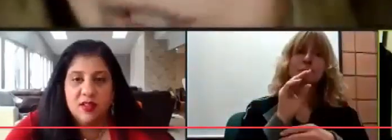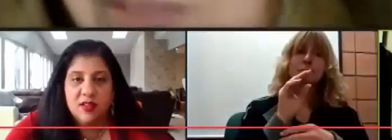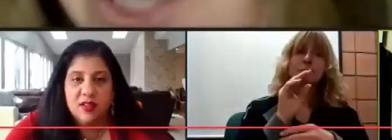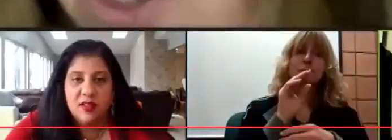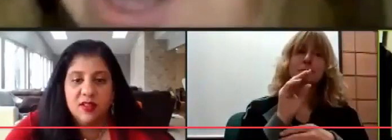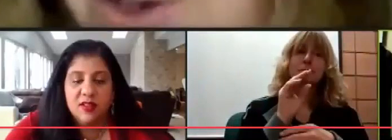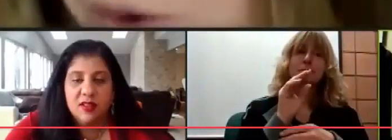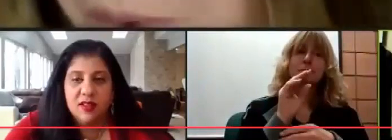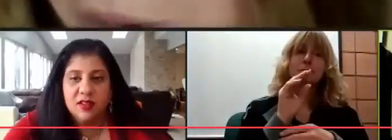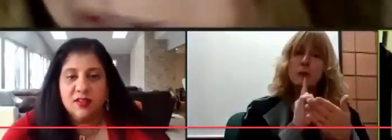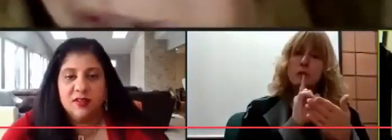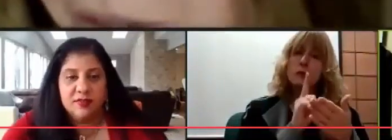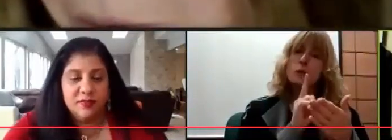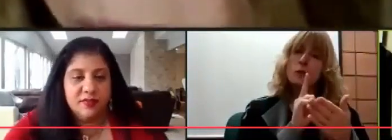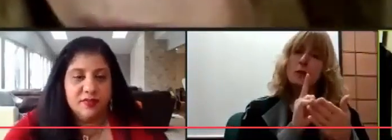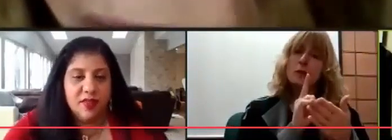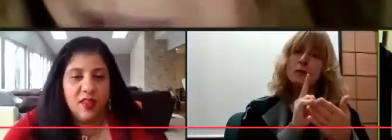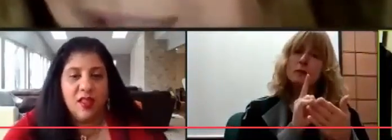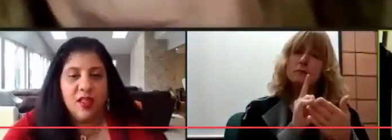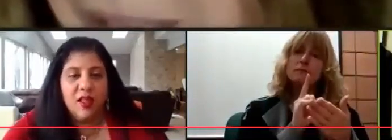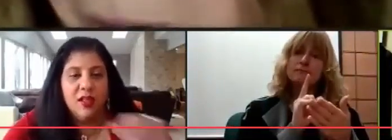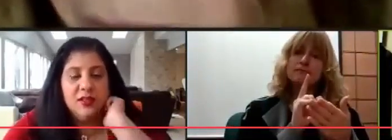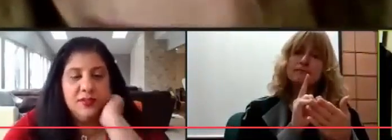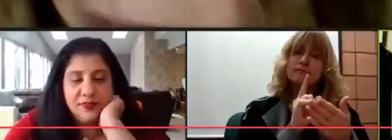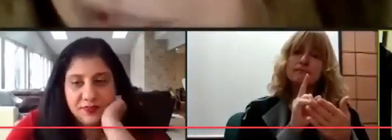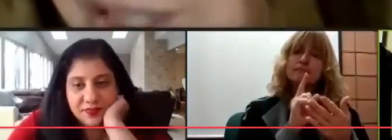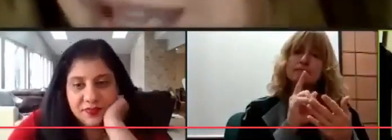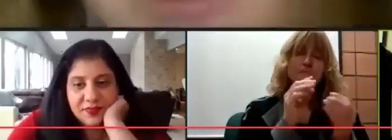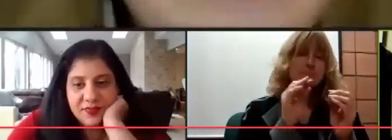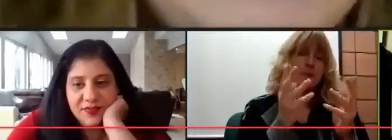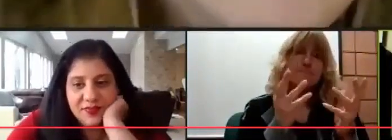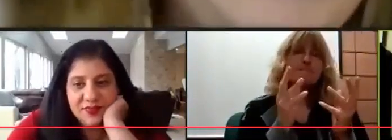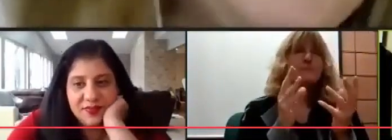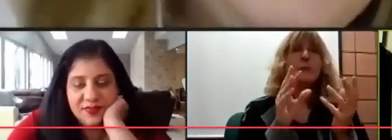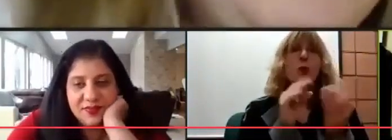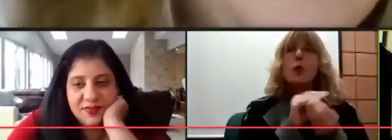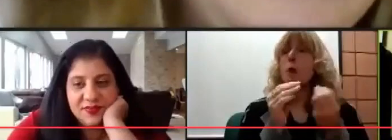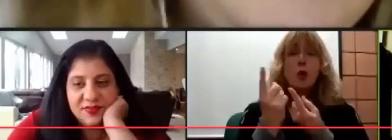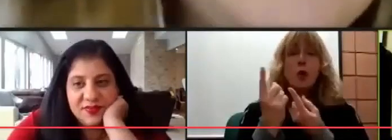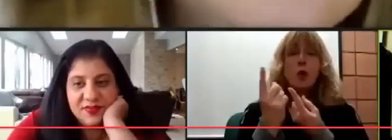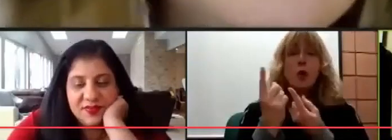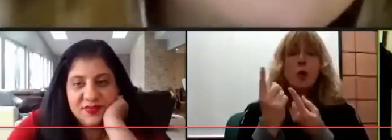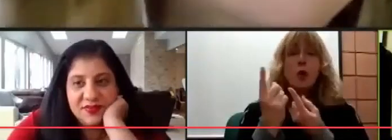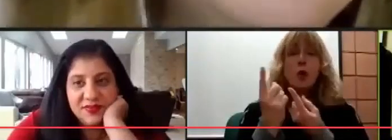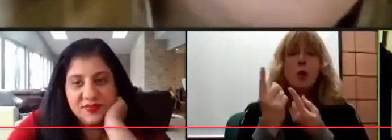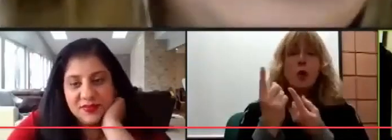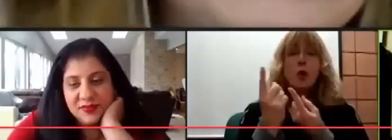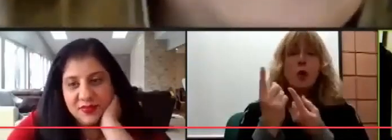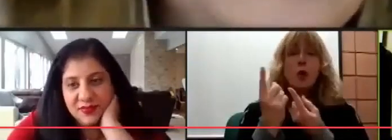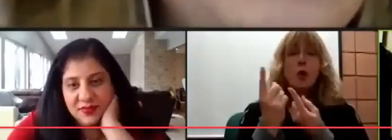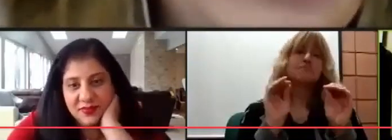estoy siendo recordada que hable de espacio para la traductora así que les quiero